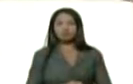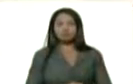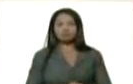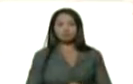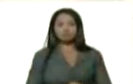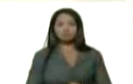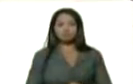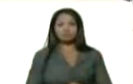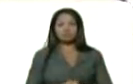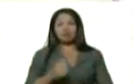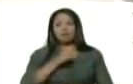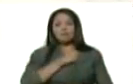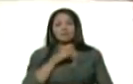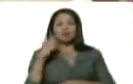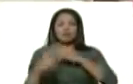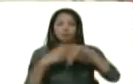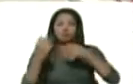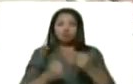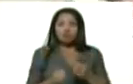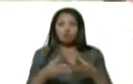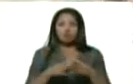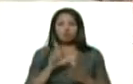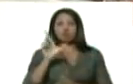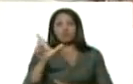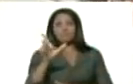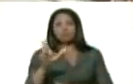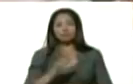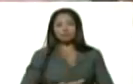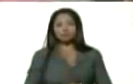de patriotas y revolucionarios en el PSUV.